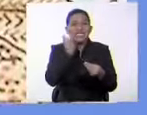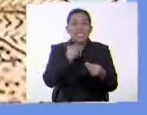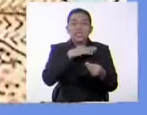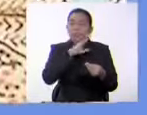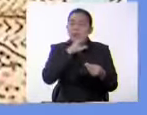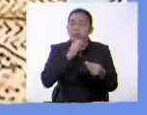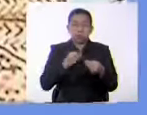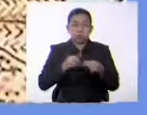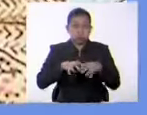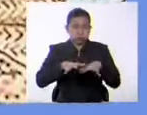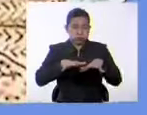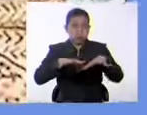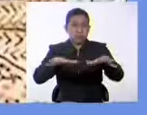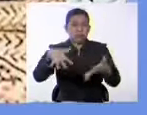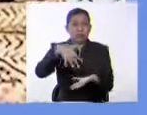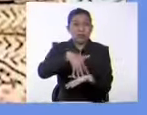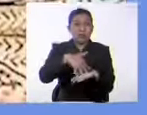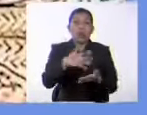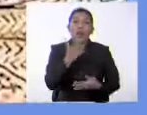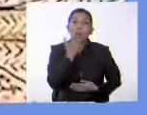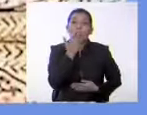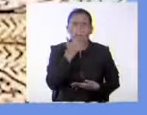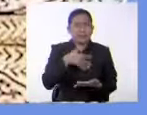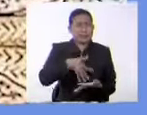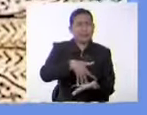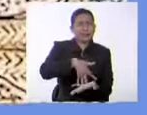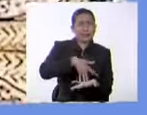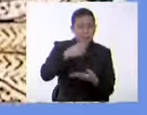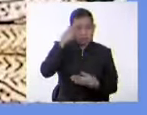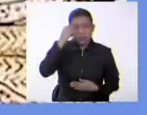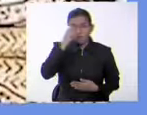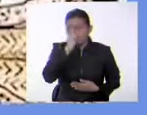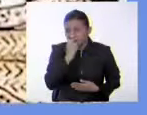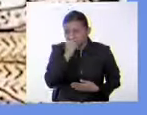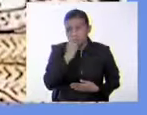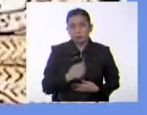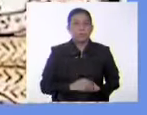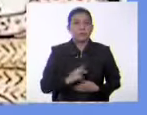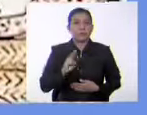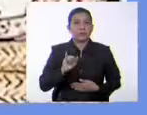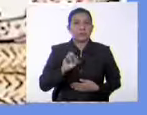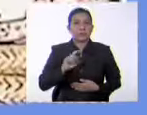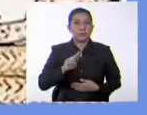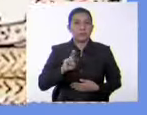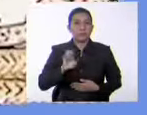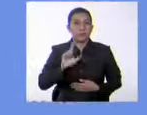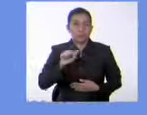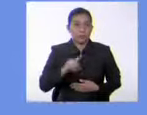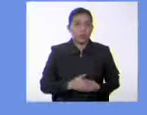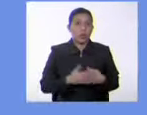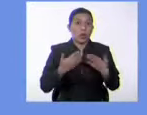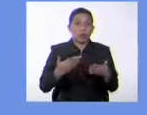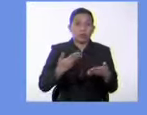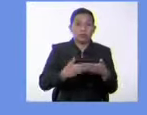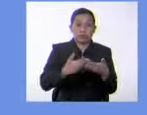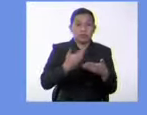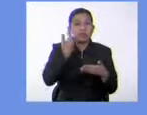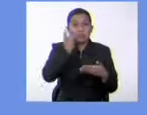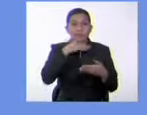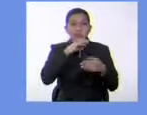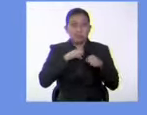nuestra población indígena, y no solo enfermedades como la gripe, la viruela, sino también enfermedades de transmisión sexual, ¿verdad? Que